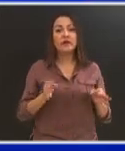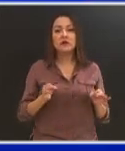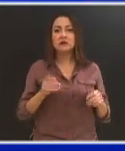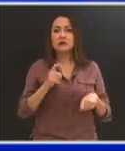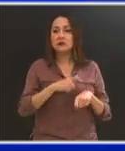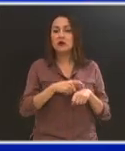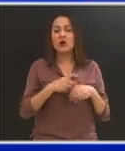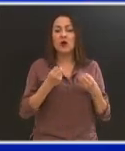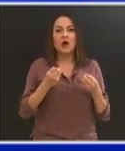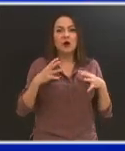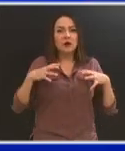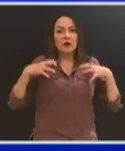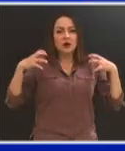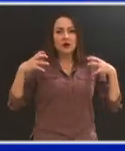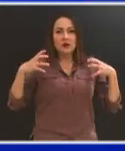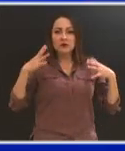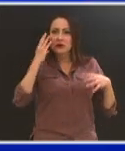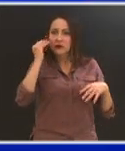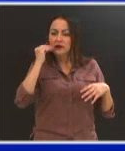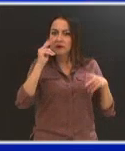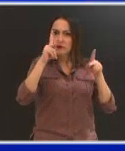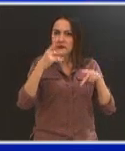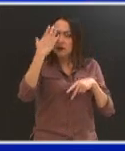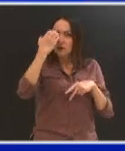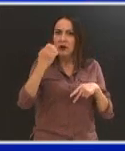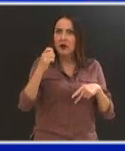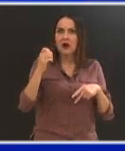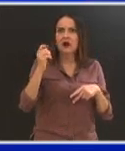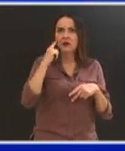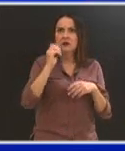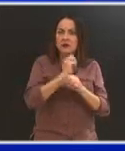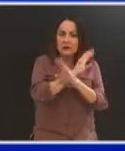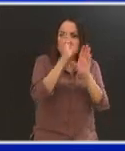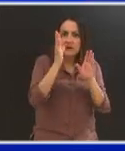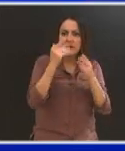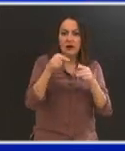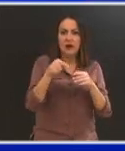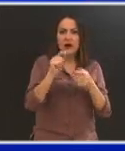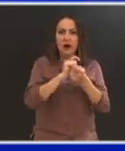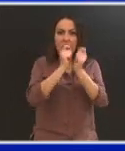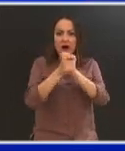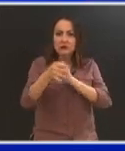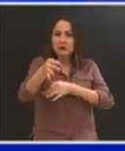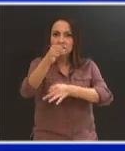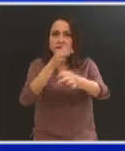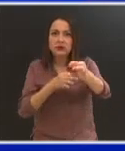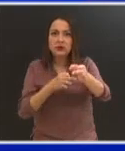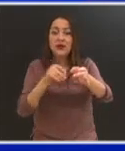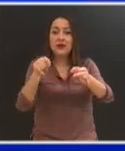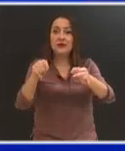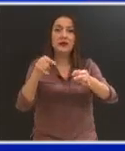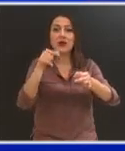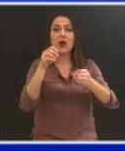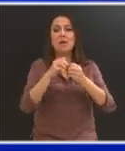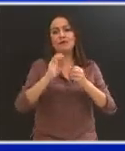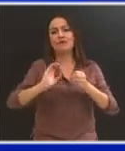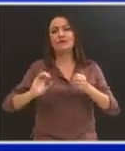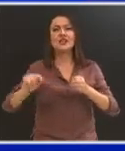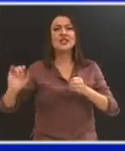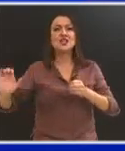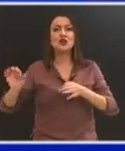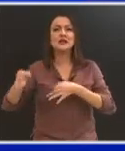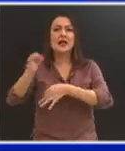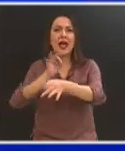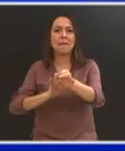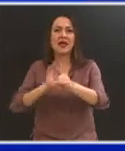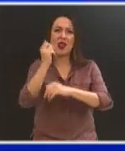momentos bastante tensos que vivieron las personas porque era plena luz del día, justamente en el cambio de turno de los más pequeños en ese centro